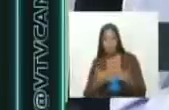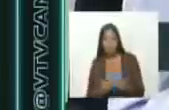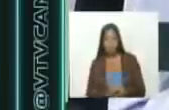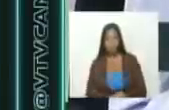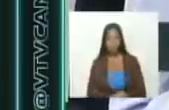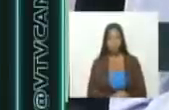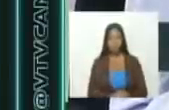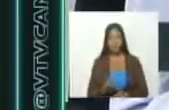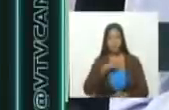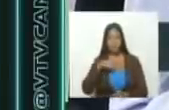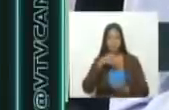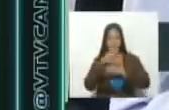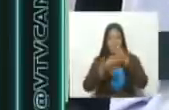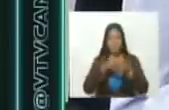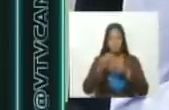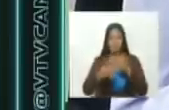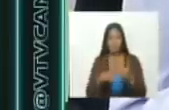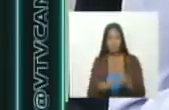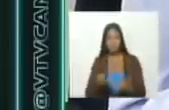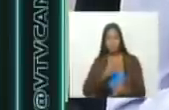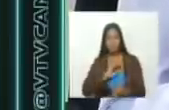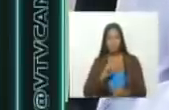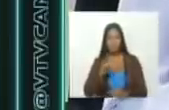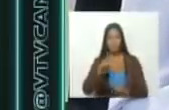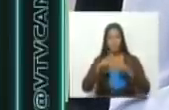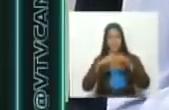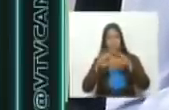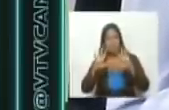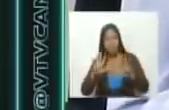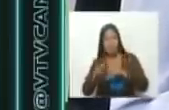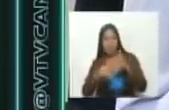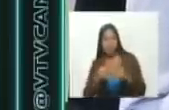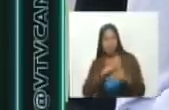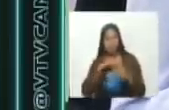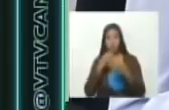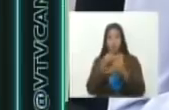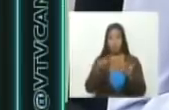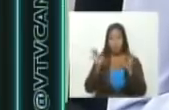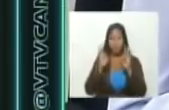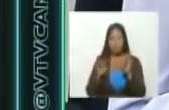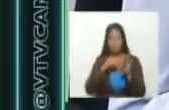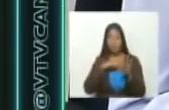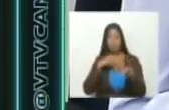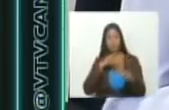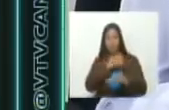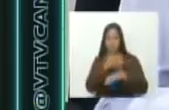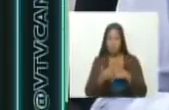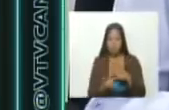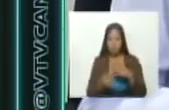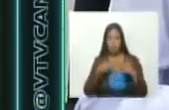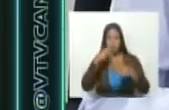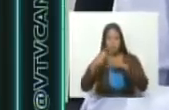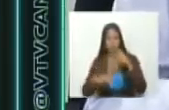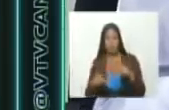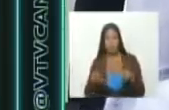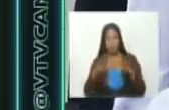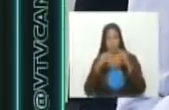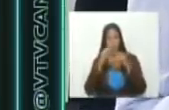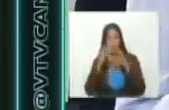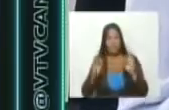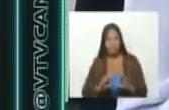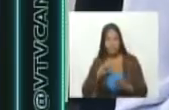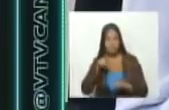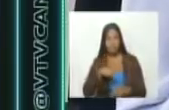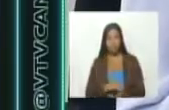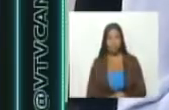Entonces nosotros estamos creando una estructura, el 1x10, que ha sido exitoso, para proyectos políticos, el despliegue, la defensa, sobre